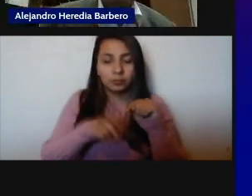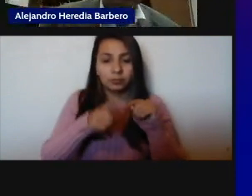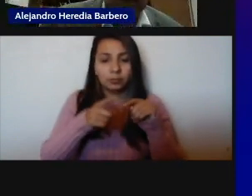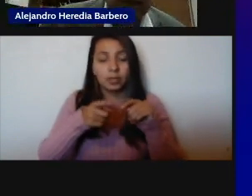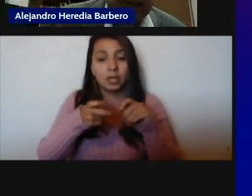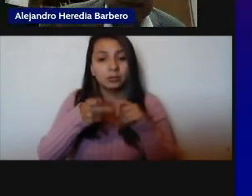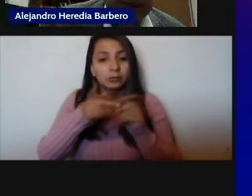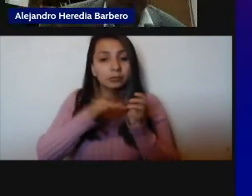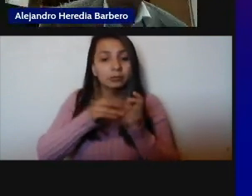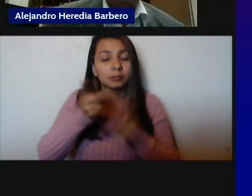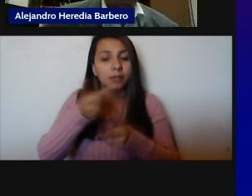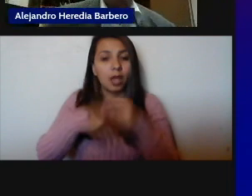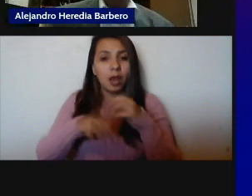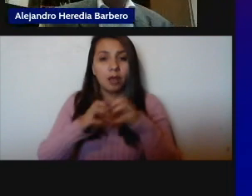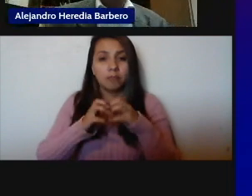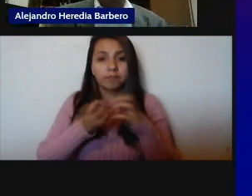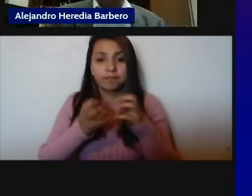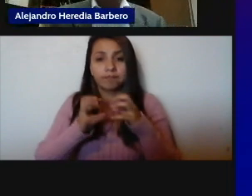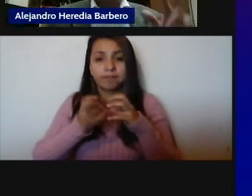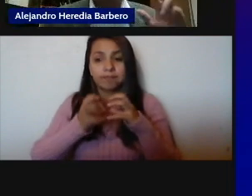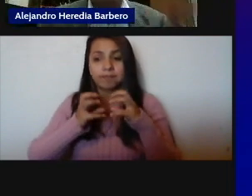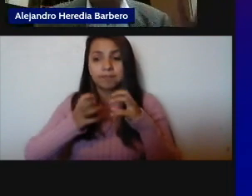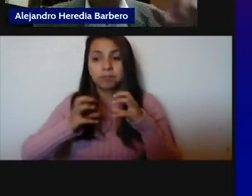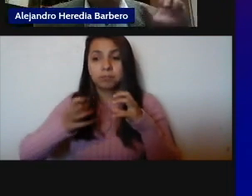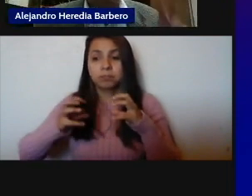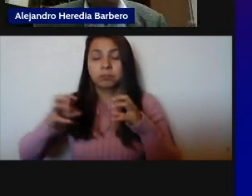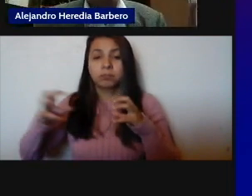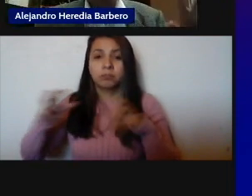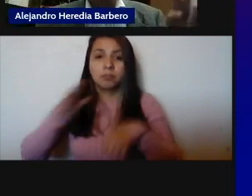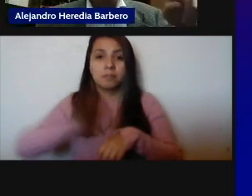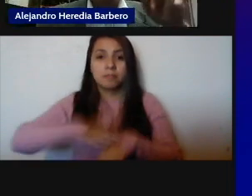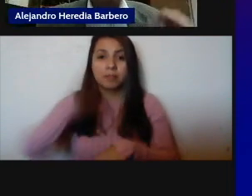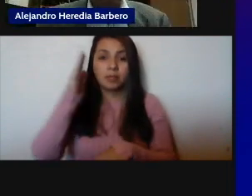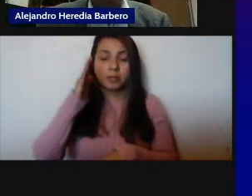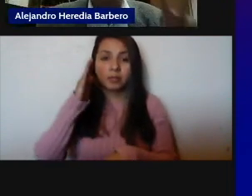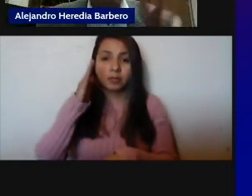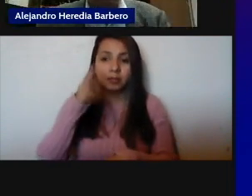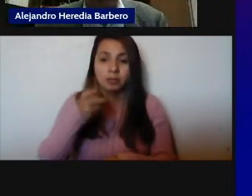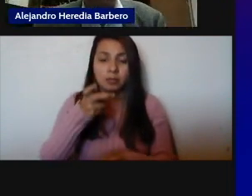es aumentar la complejidad estructural. Es decir, en nuestro modelo